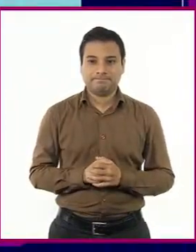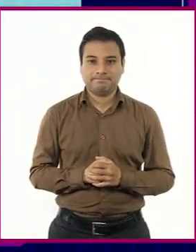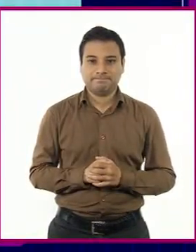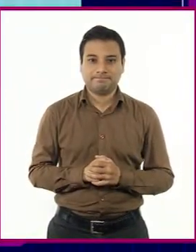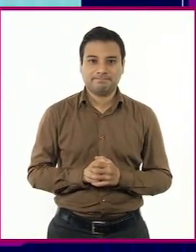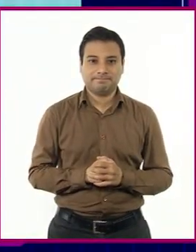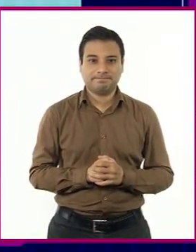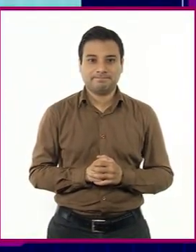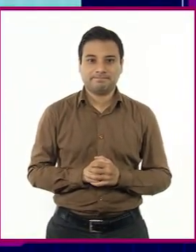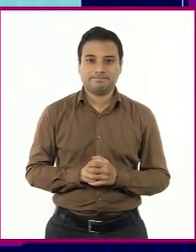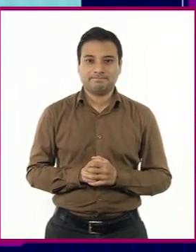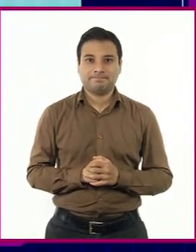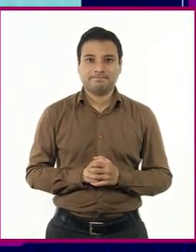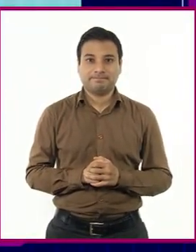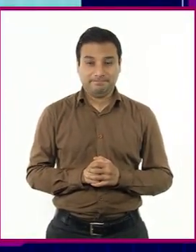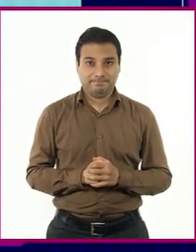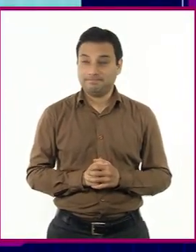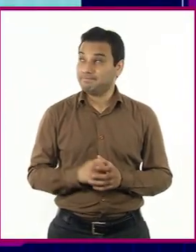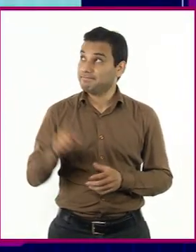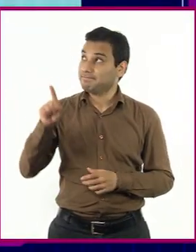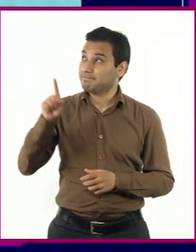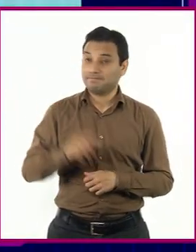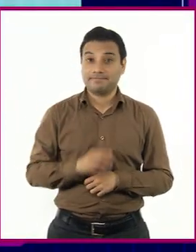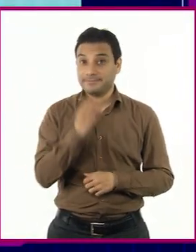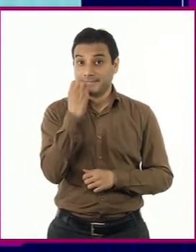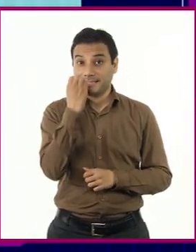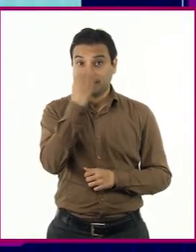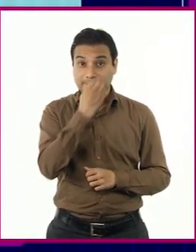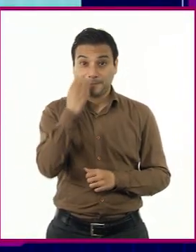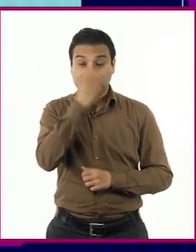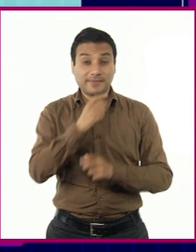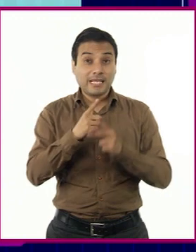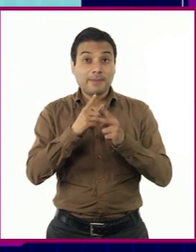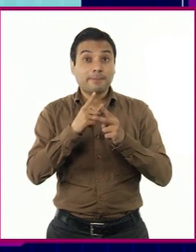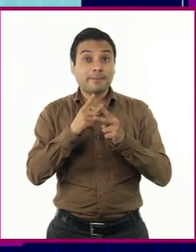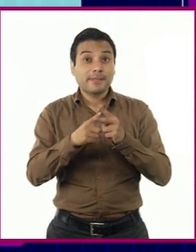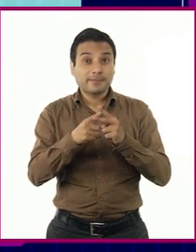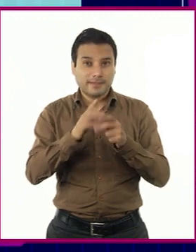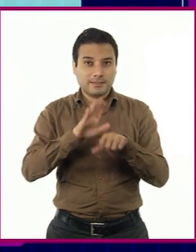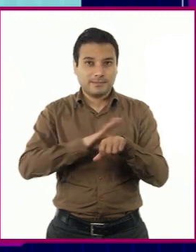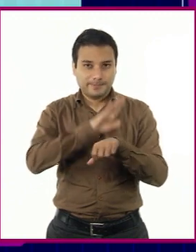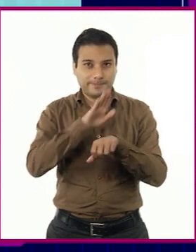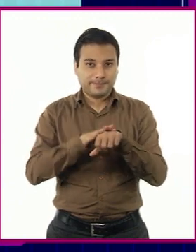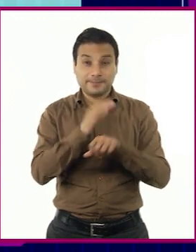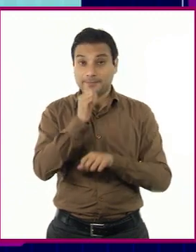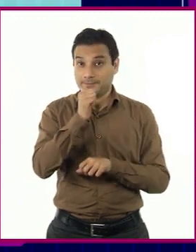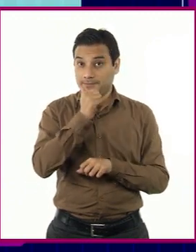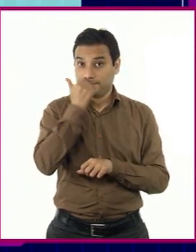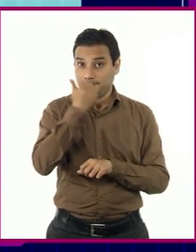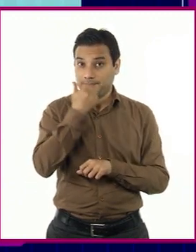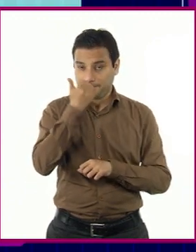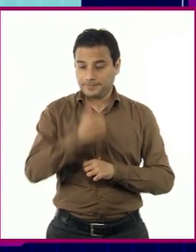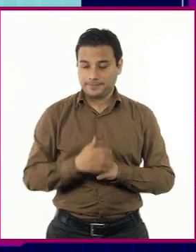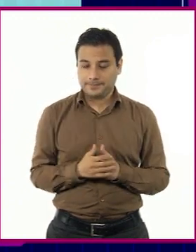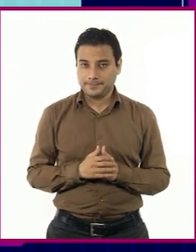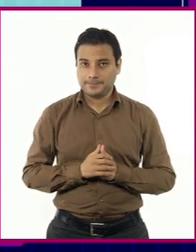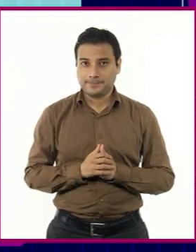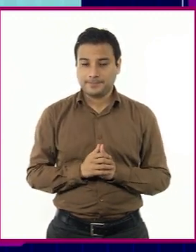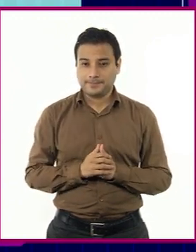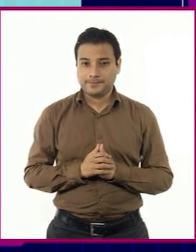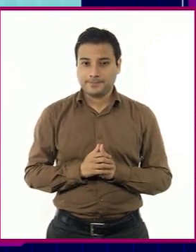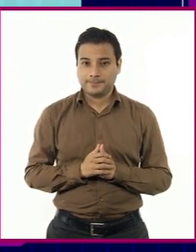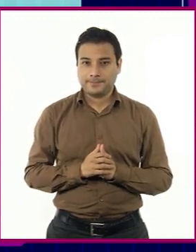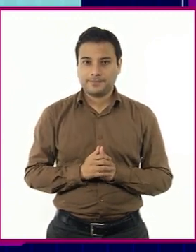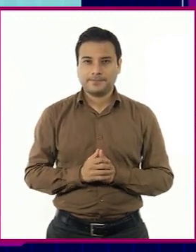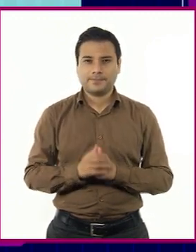La tabla muestra las calificaciones del examen de matemáticas aplicado a estudiantes del maestro Juan. Para saber